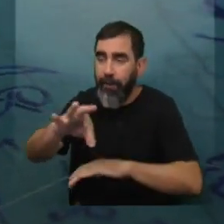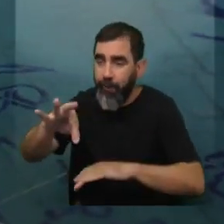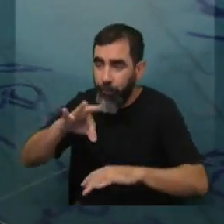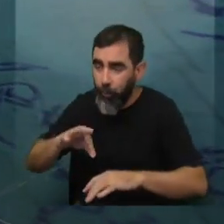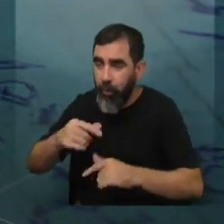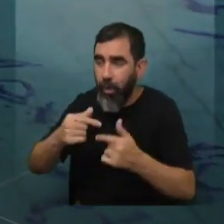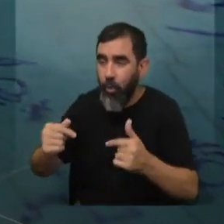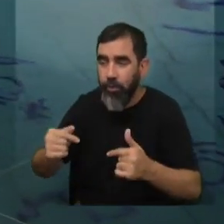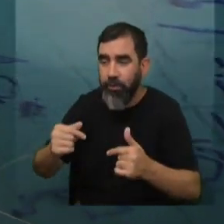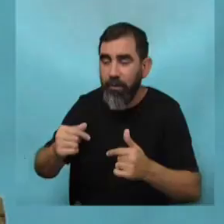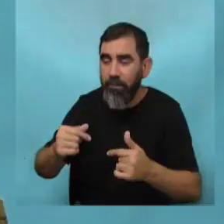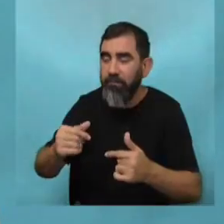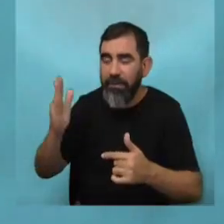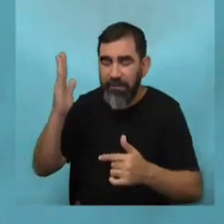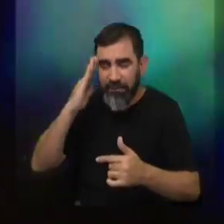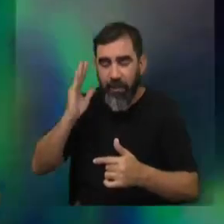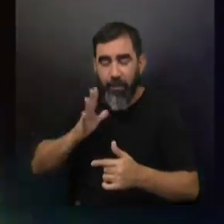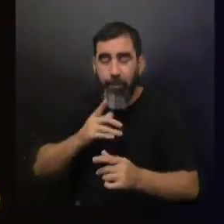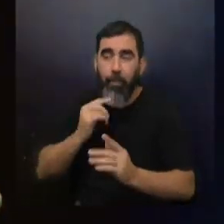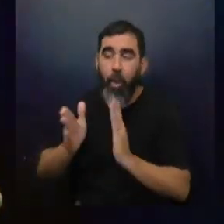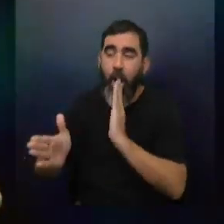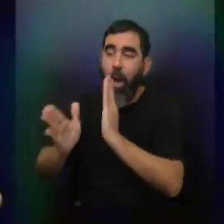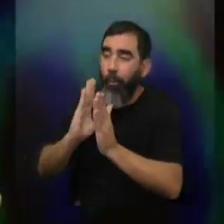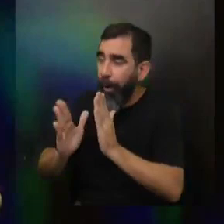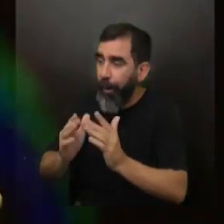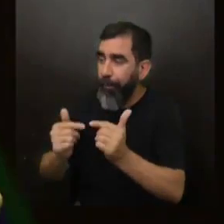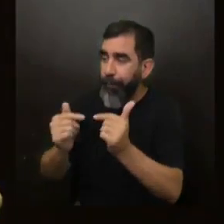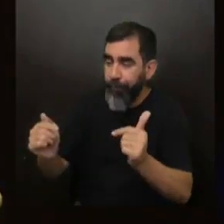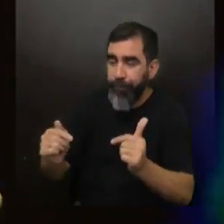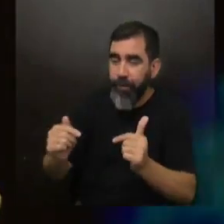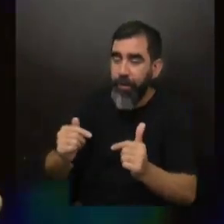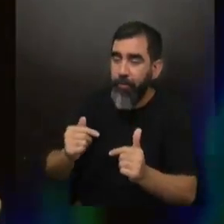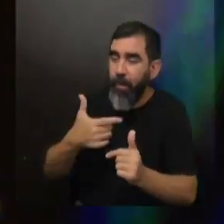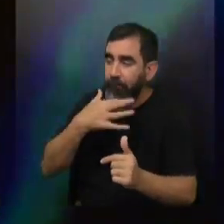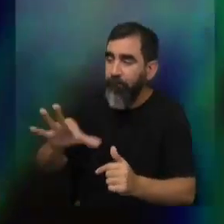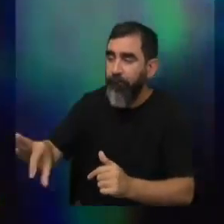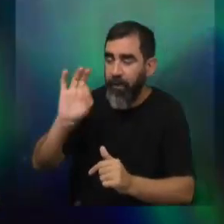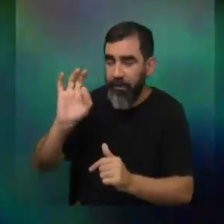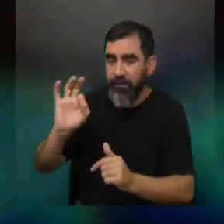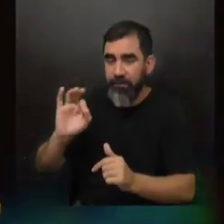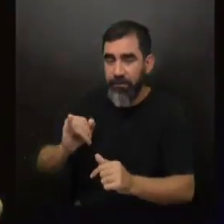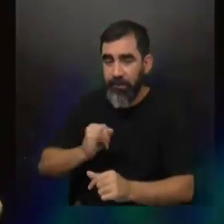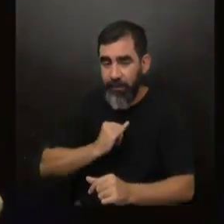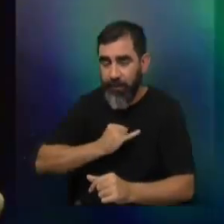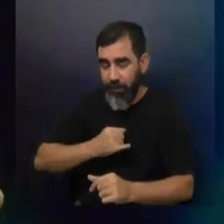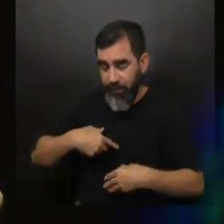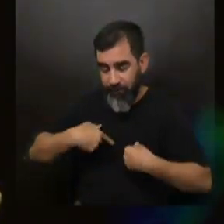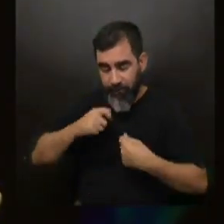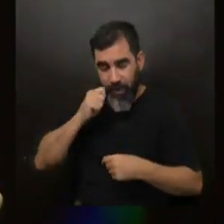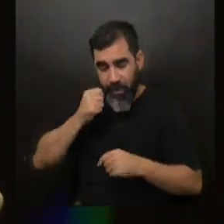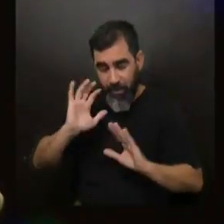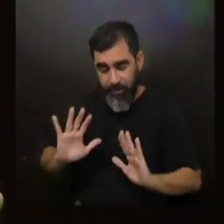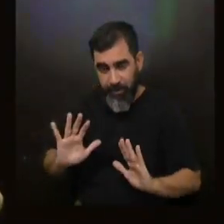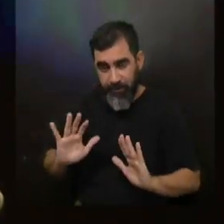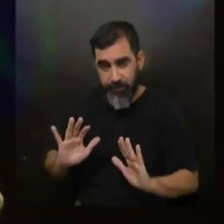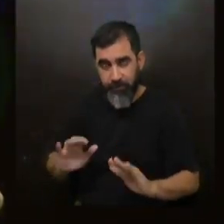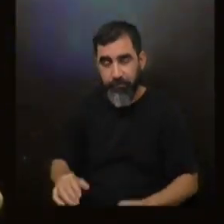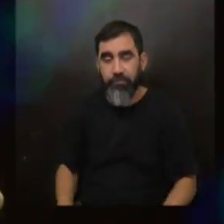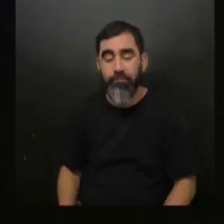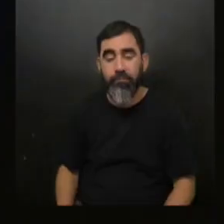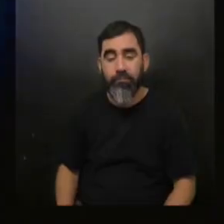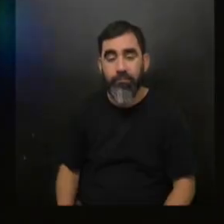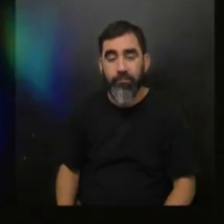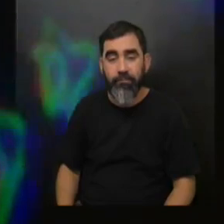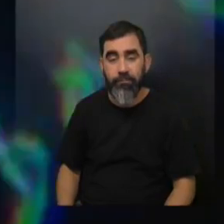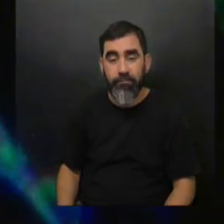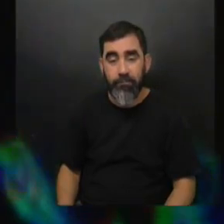son más estándares, o el derecho. Que me parece que puede ser más identificable a edades tempranas. Tal vez una de